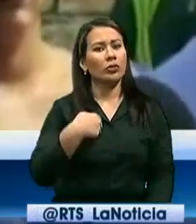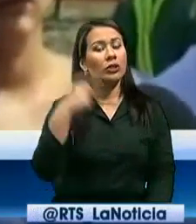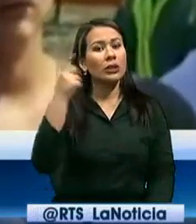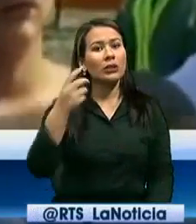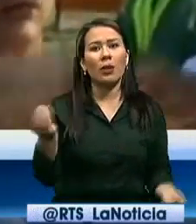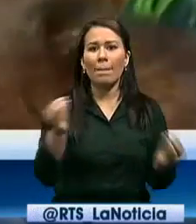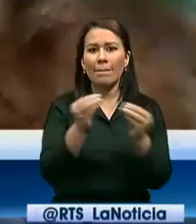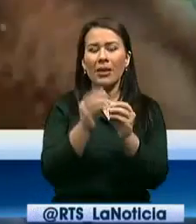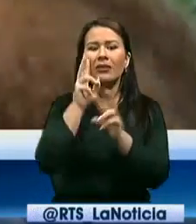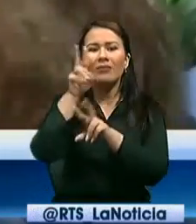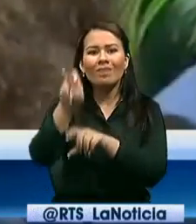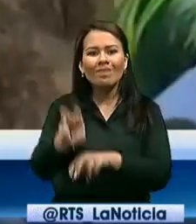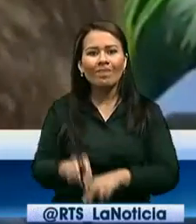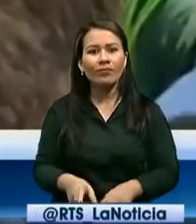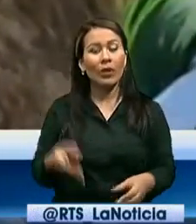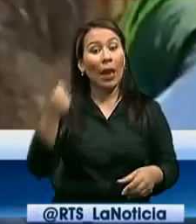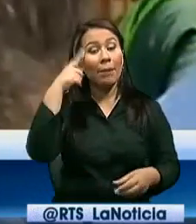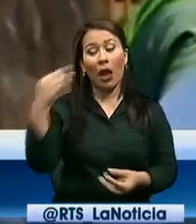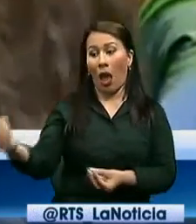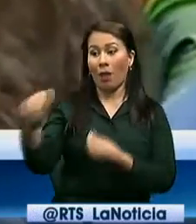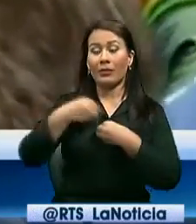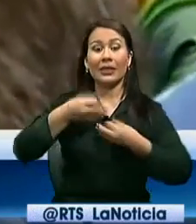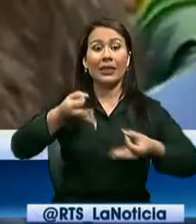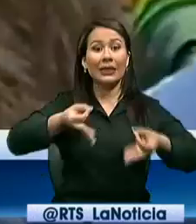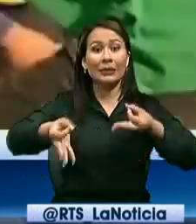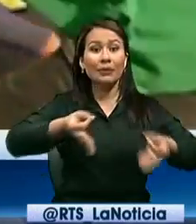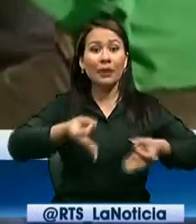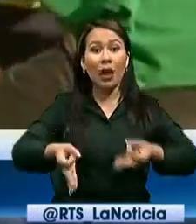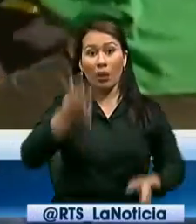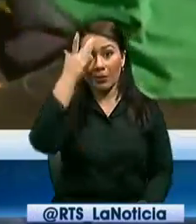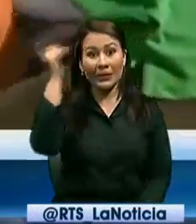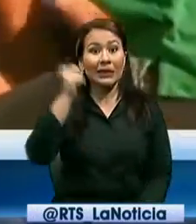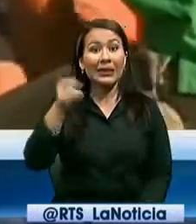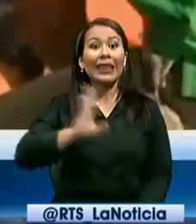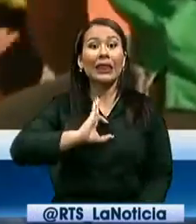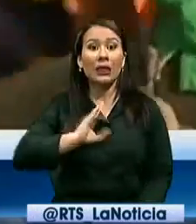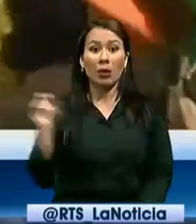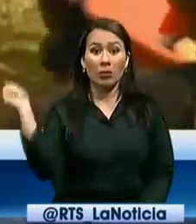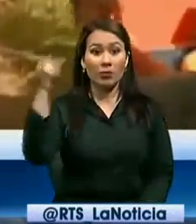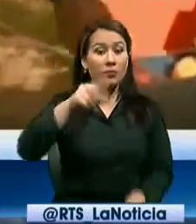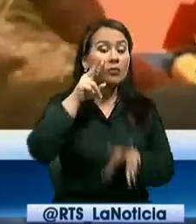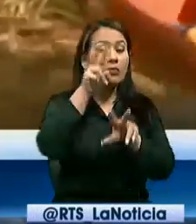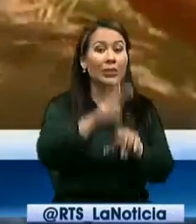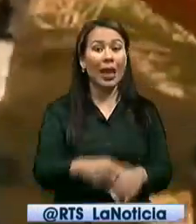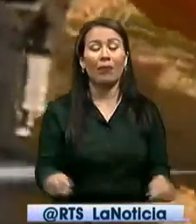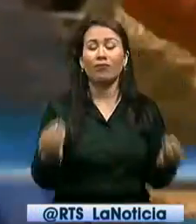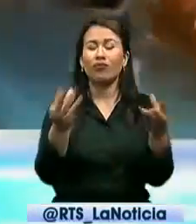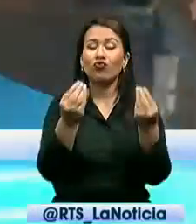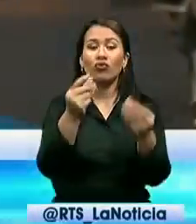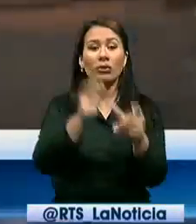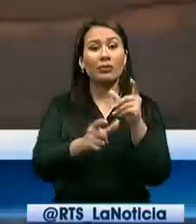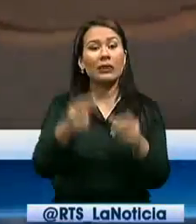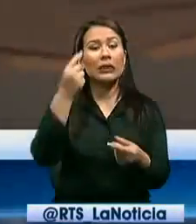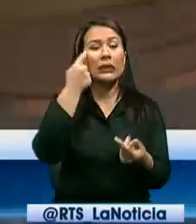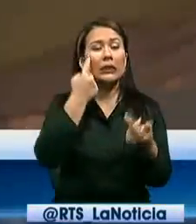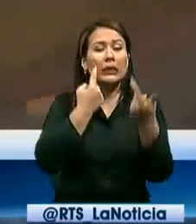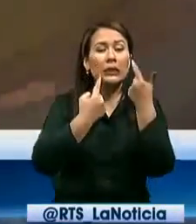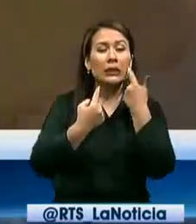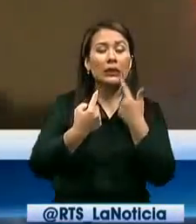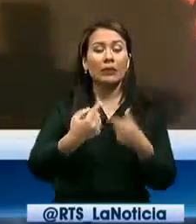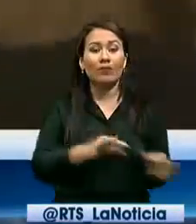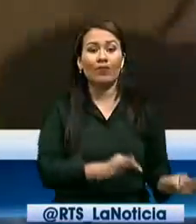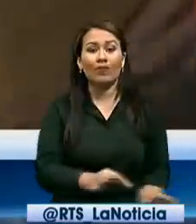nada más hasta tanto no reciba un informe técnico del presidente. Debido al número de afectados, los heridos fueron trasladados